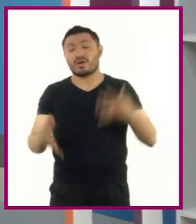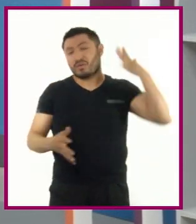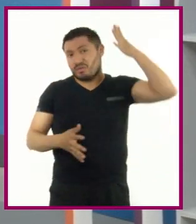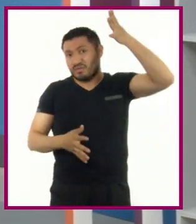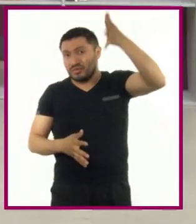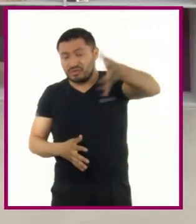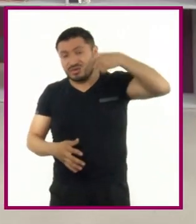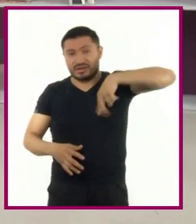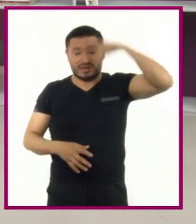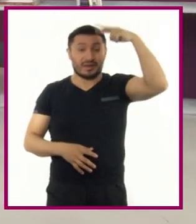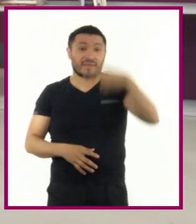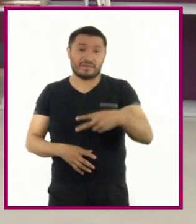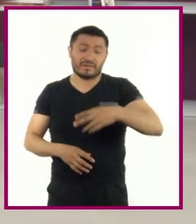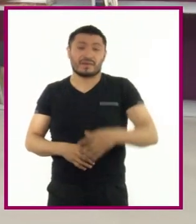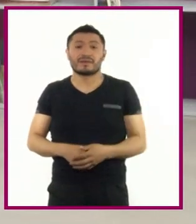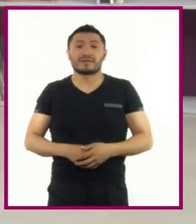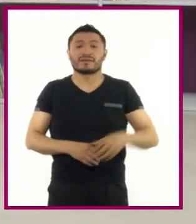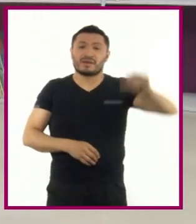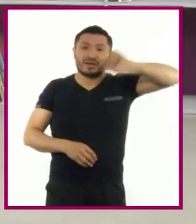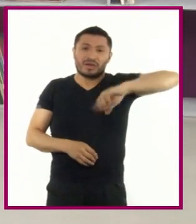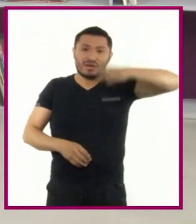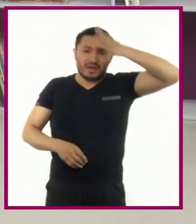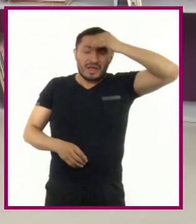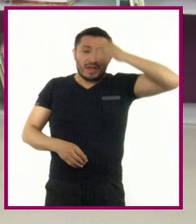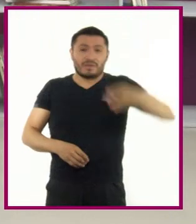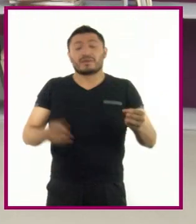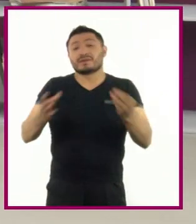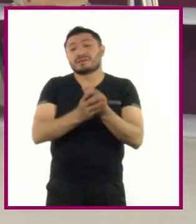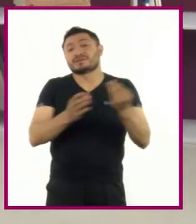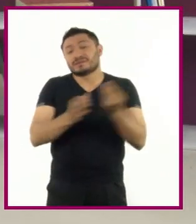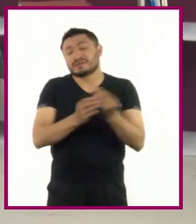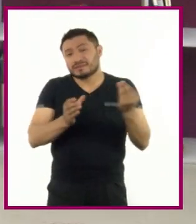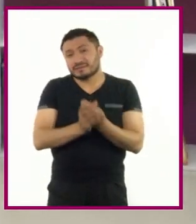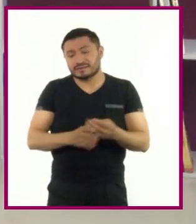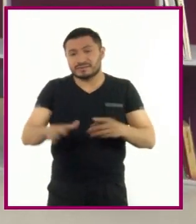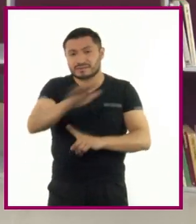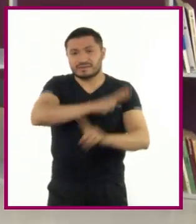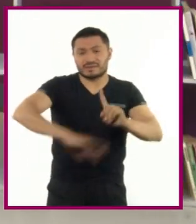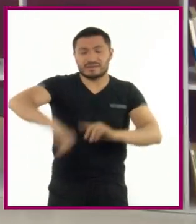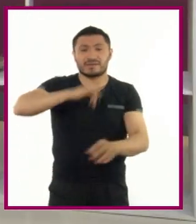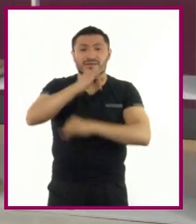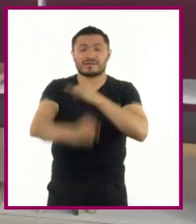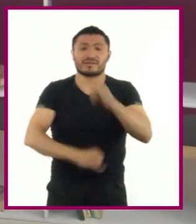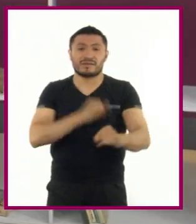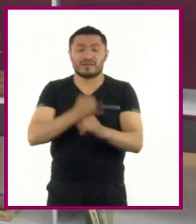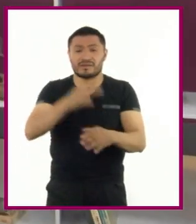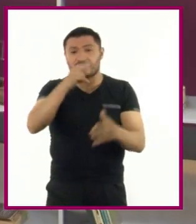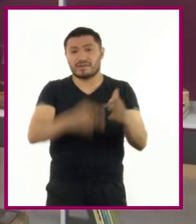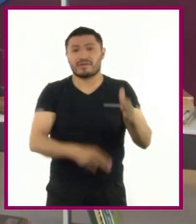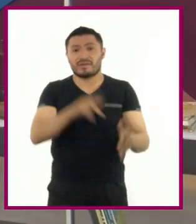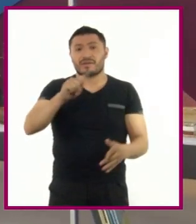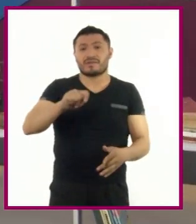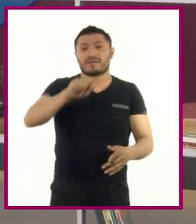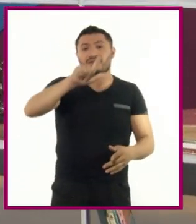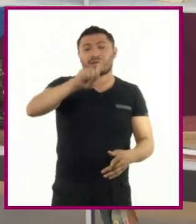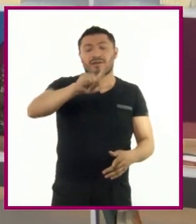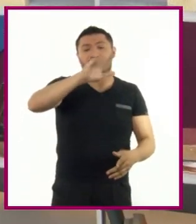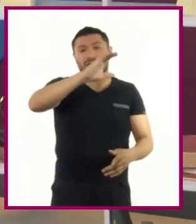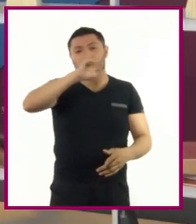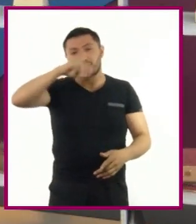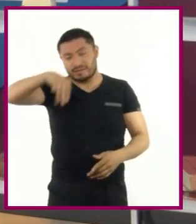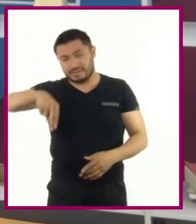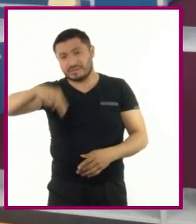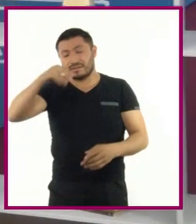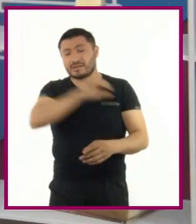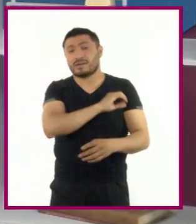nuestro país. Como aprendimos en esta sesión, el contexto internacional en que se firmó el Telecán obligaba a las naciones del